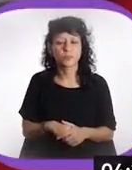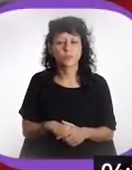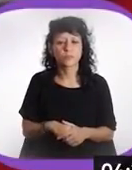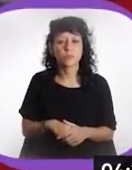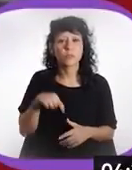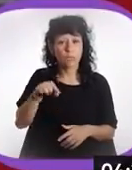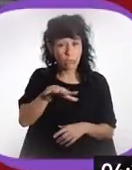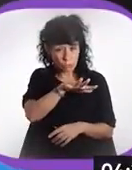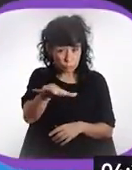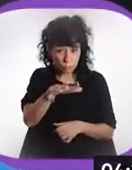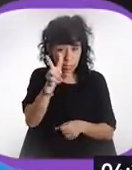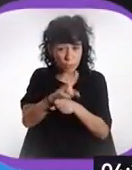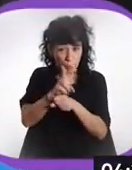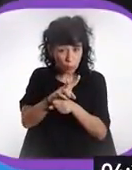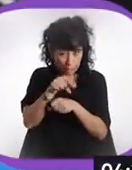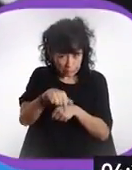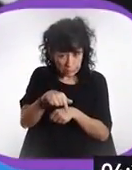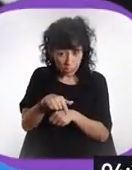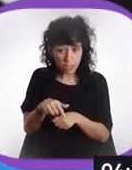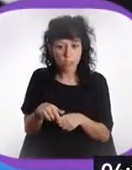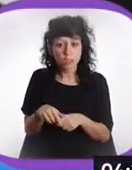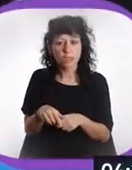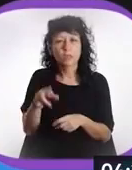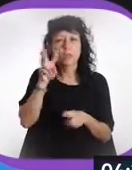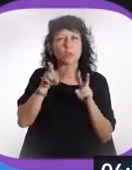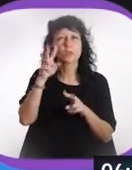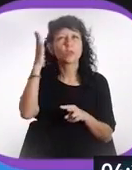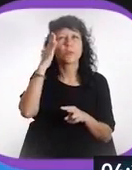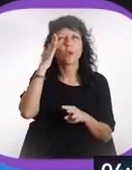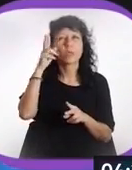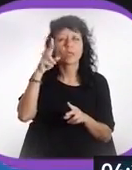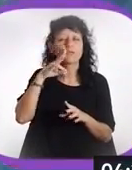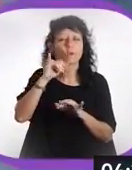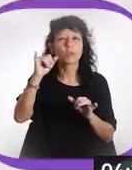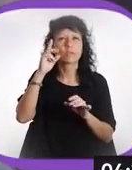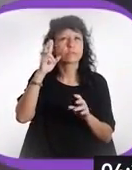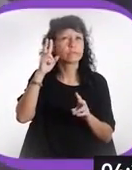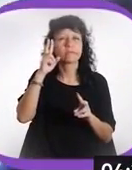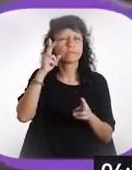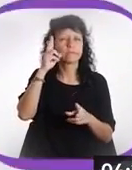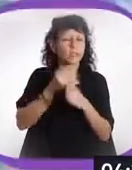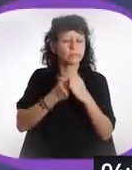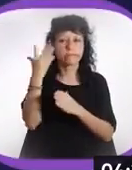¿Esta es la zona segura, Sentient? Registrando banco de memoria.